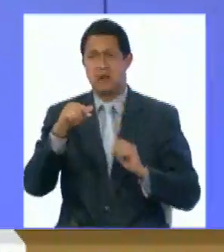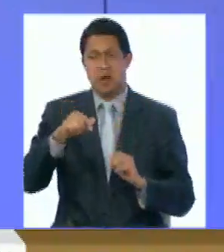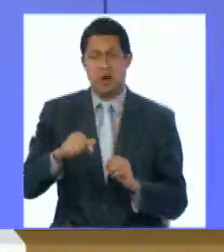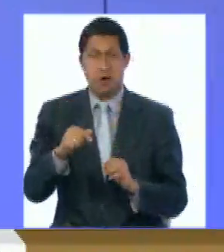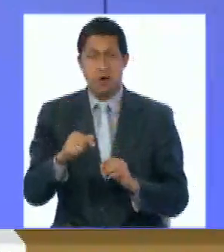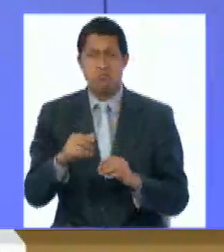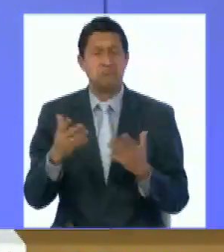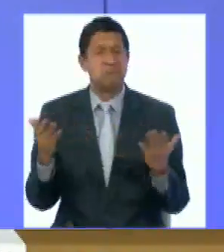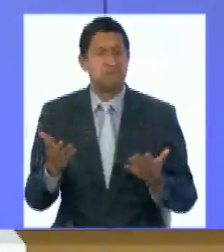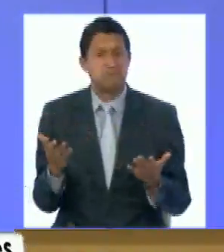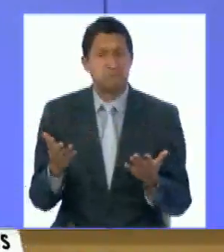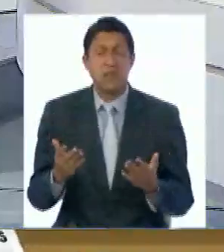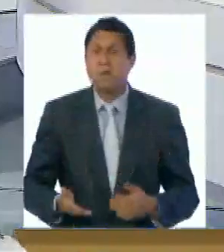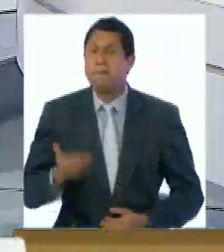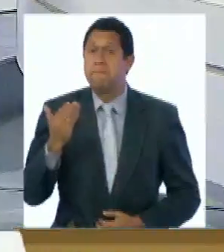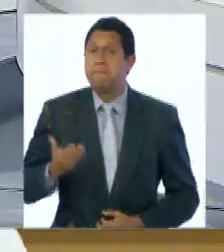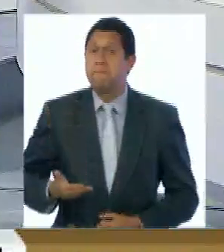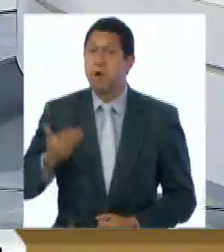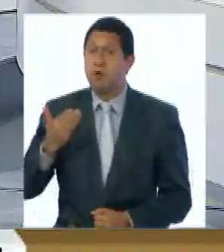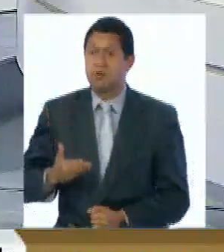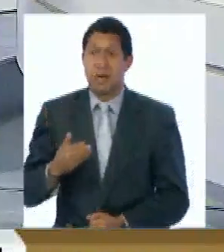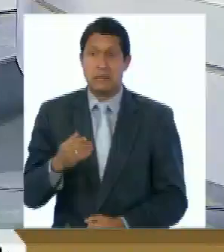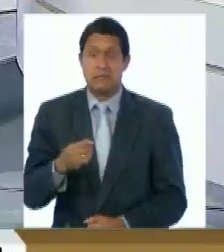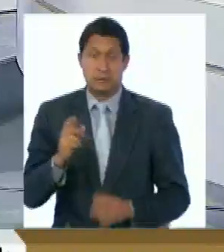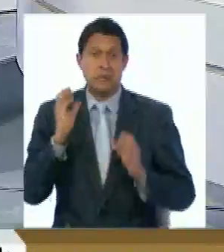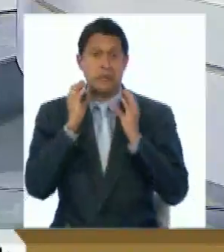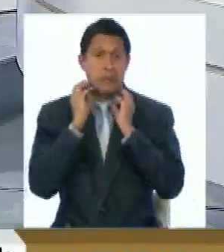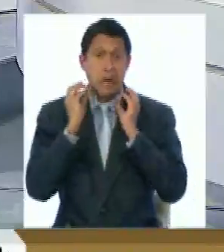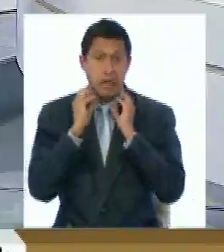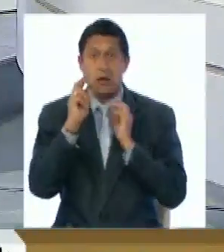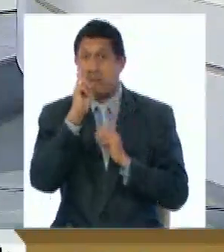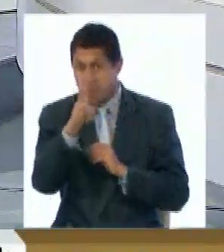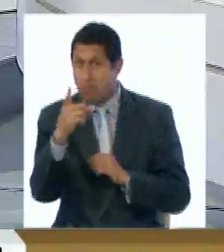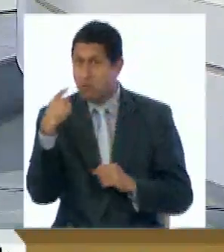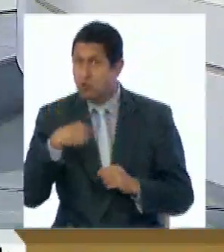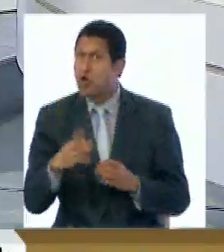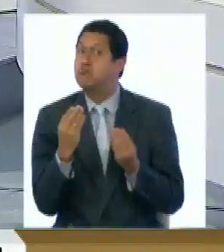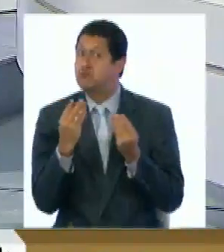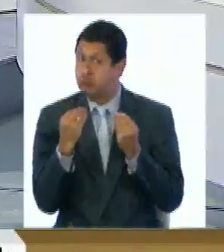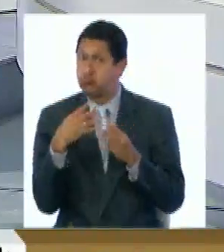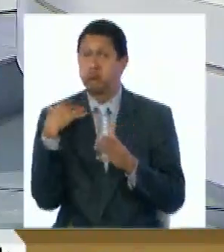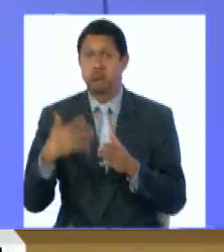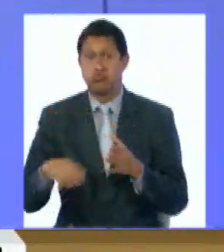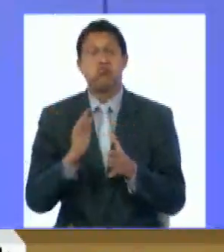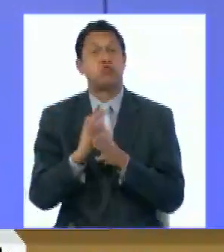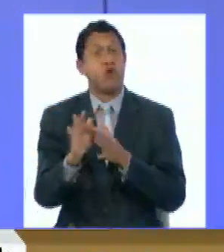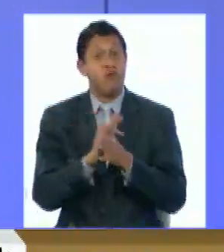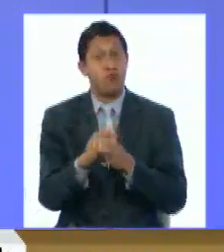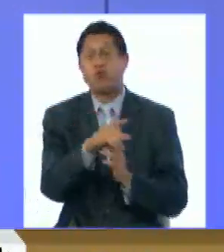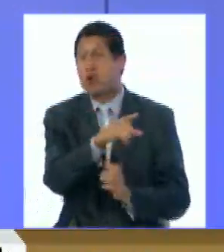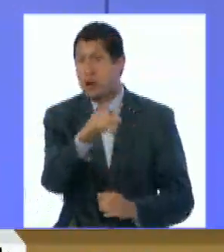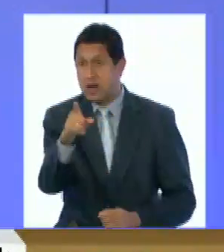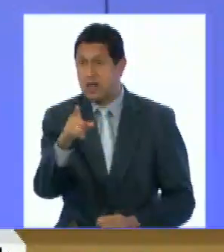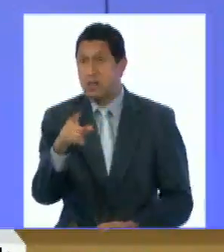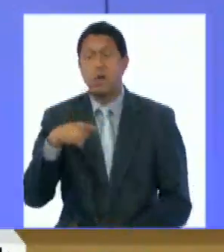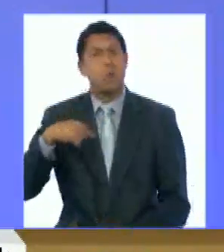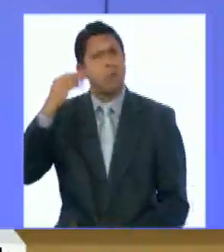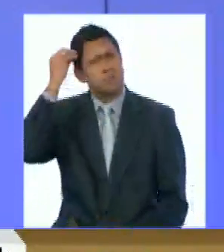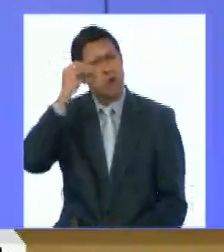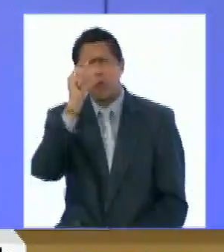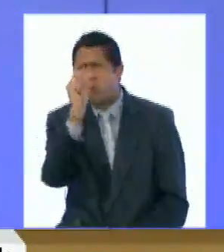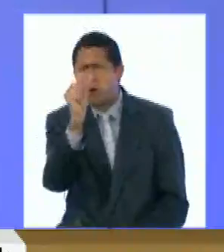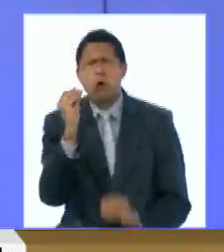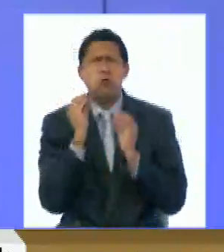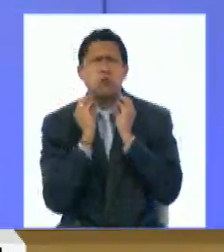estamos hablando de la importancia de la glándula teoría veíamos que cumple bastantes funciones esa glándula que podemos pensar que es tan